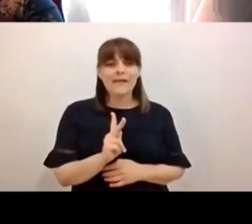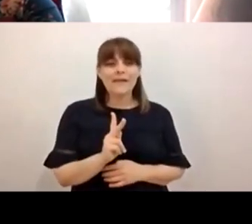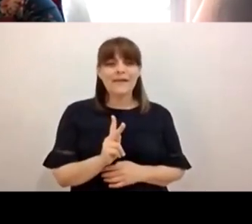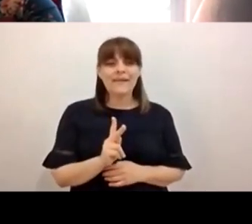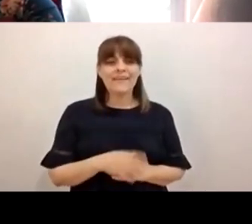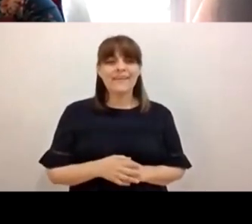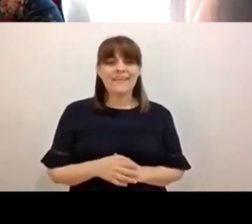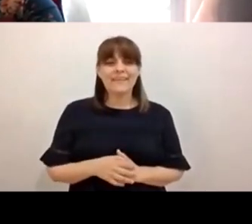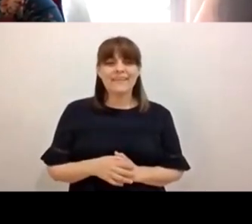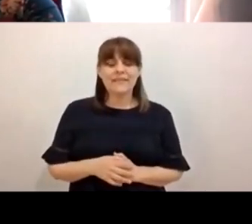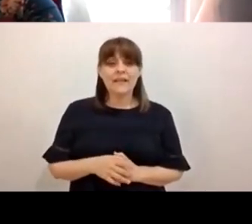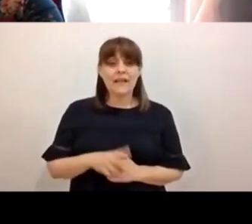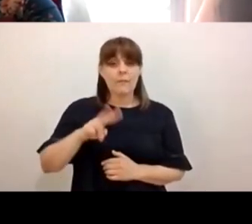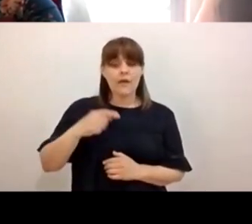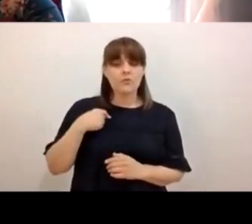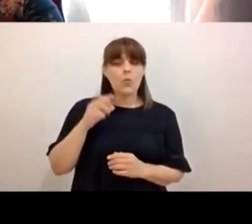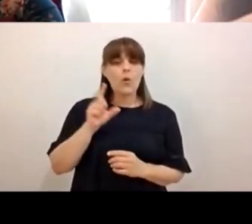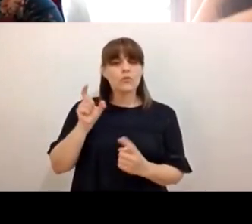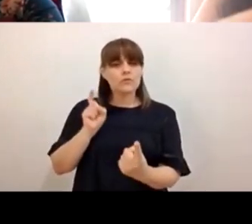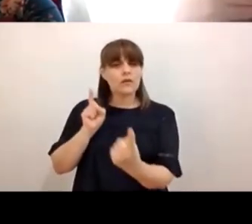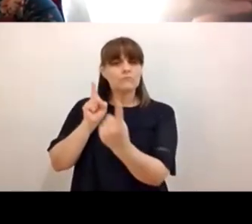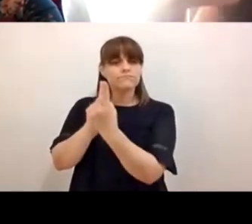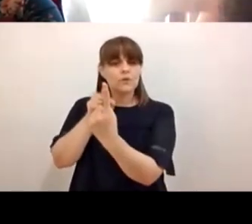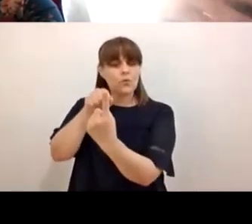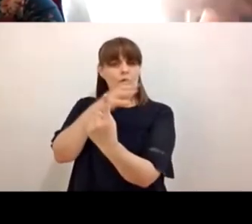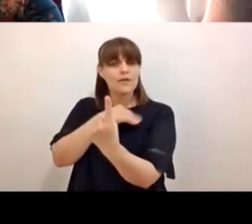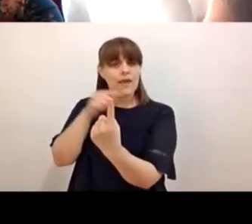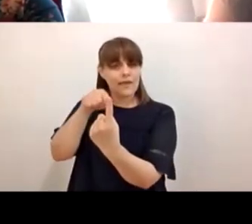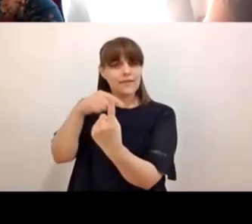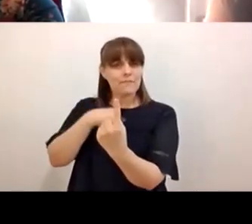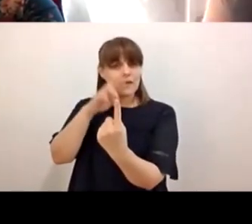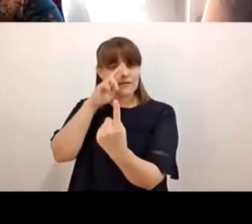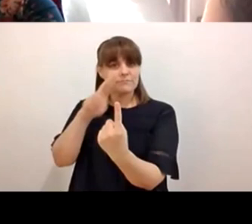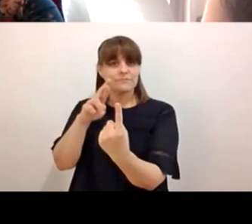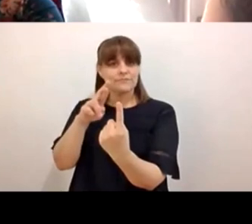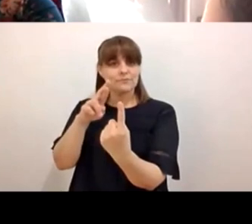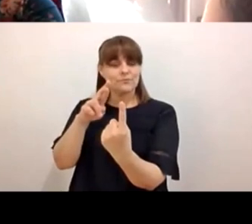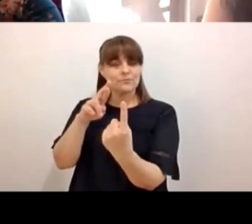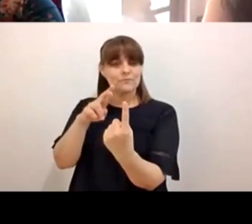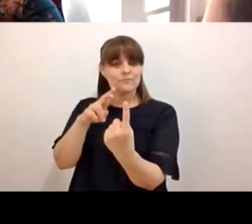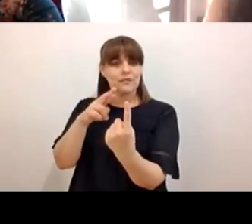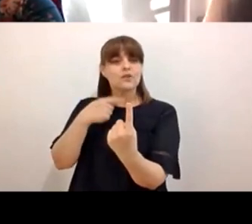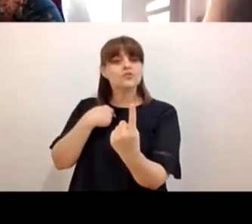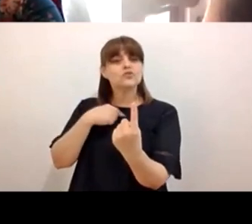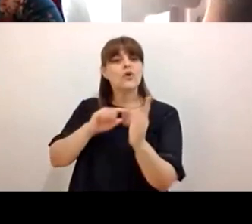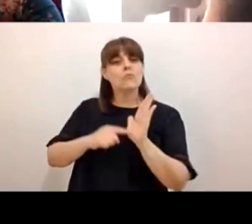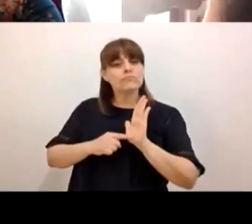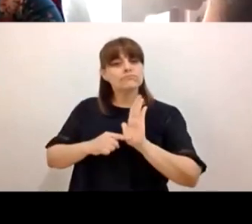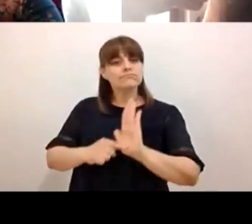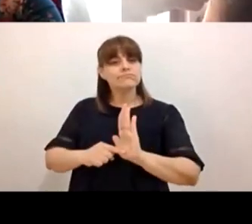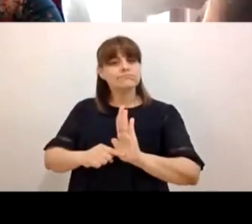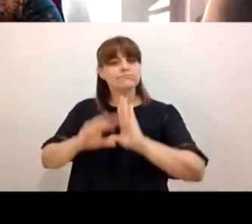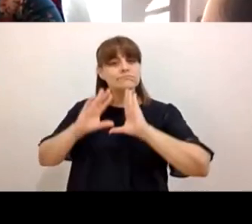eso me ha dado autoridad ante mi hija y creo que es una manera de enseñarla a ella a conocerse y a